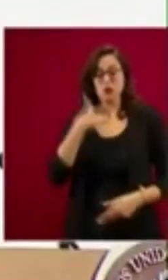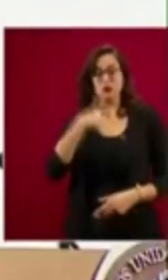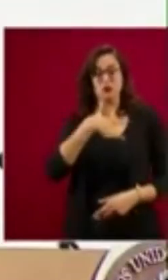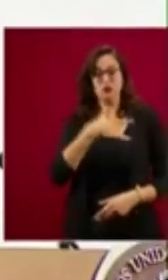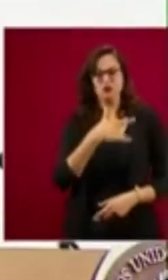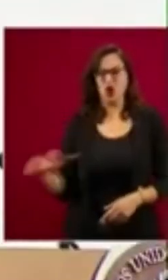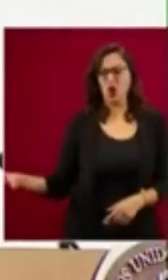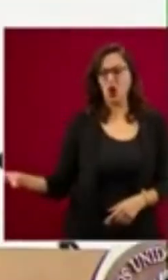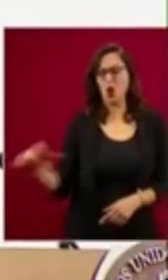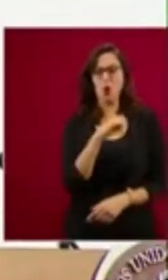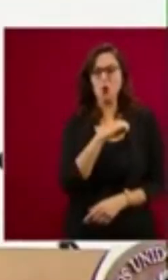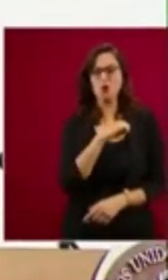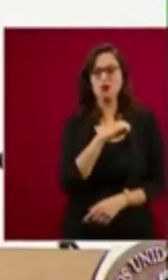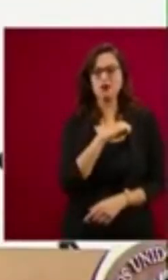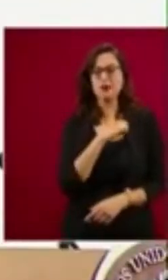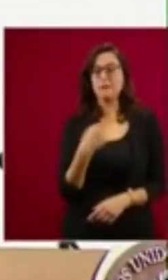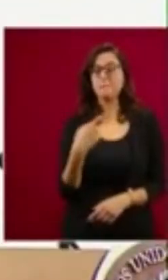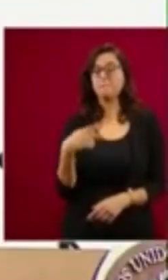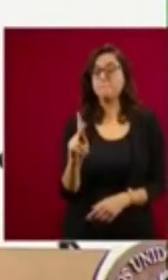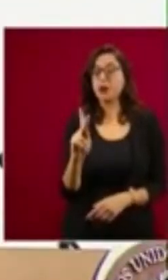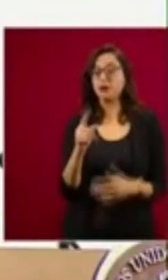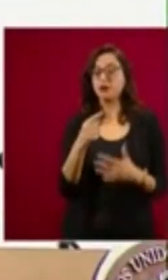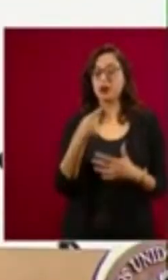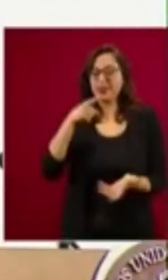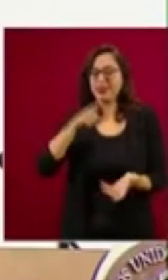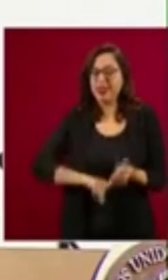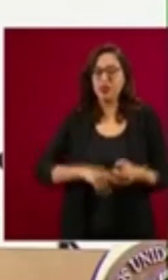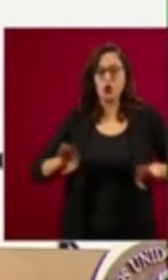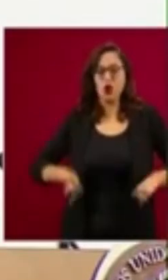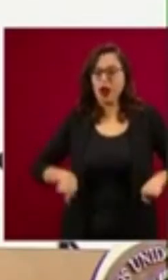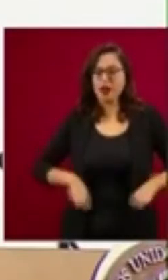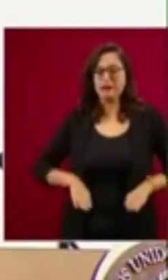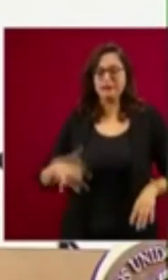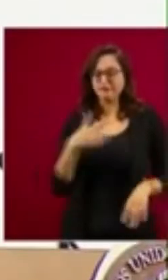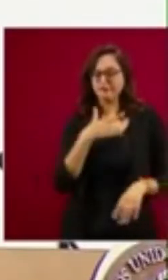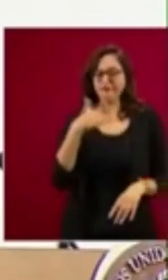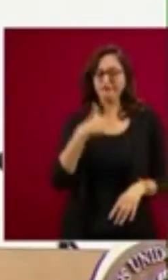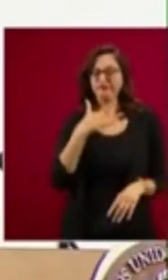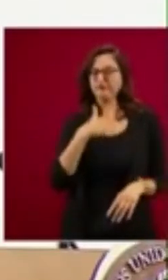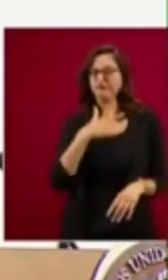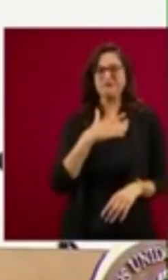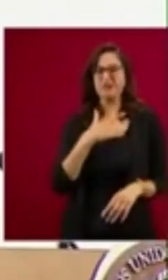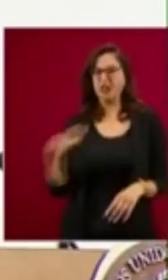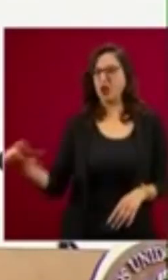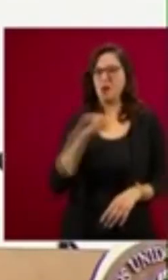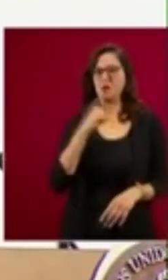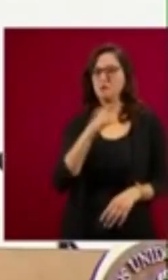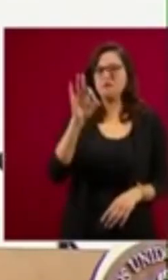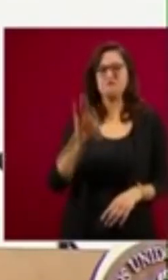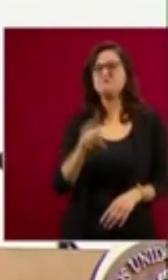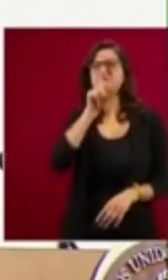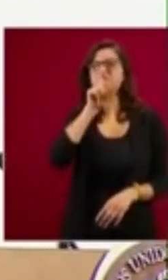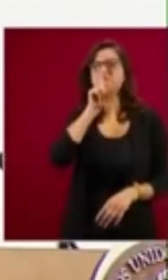llegó, pero también habrá de tomarse en cuenta quiénes y cómo se hacen las encuestas y cuáles están